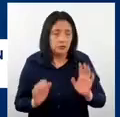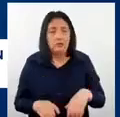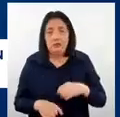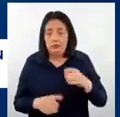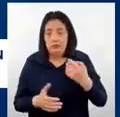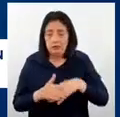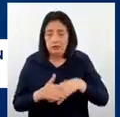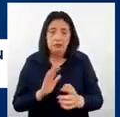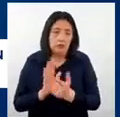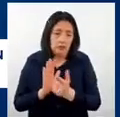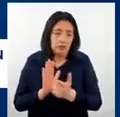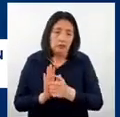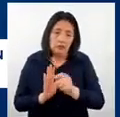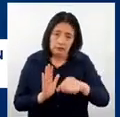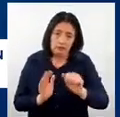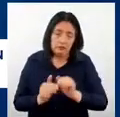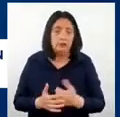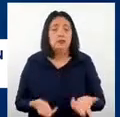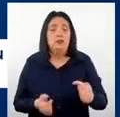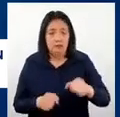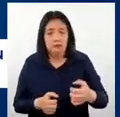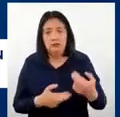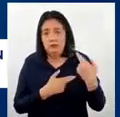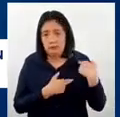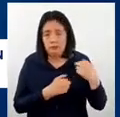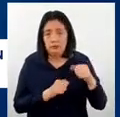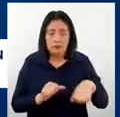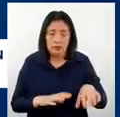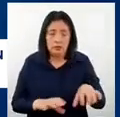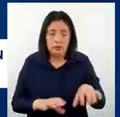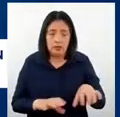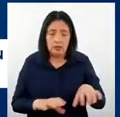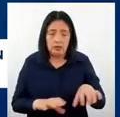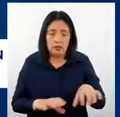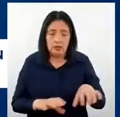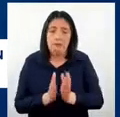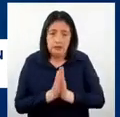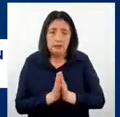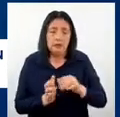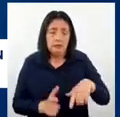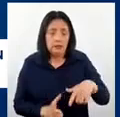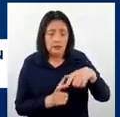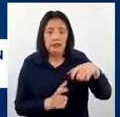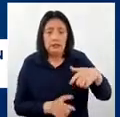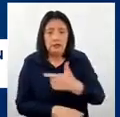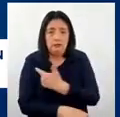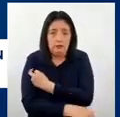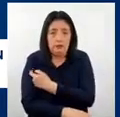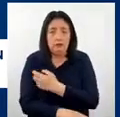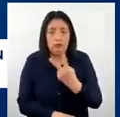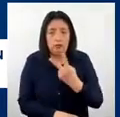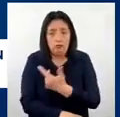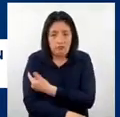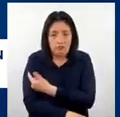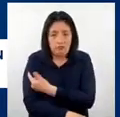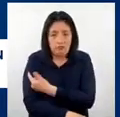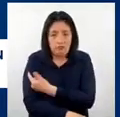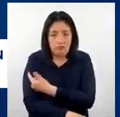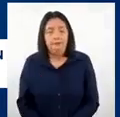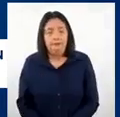hacerlo, tienen la responsabilidad y el deber de hacerlo, de pedir el carnet de vacunación con el esquema completo.